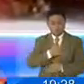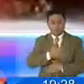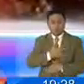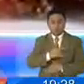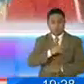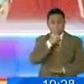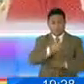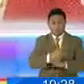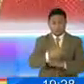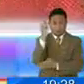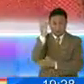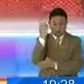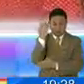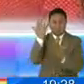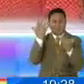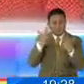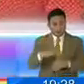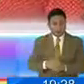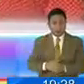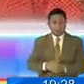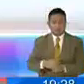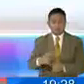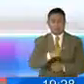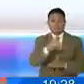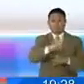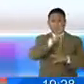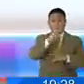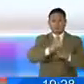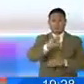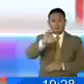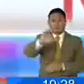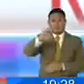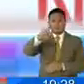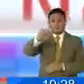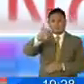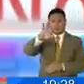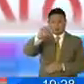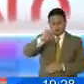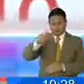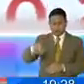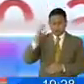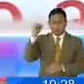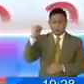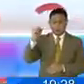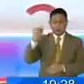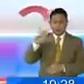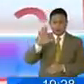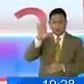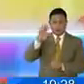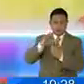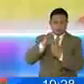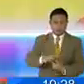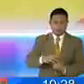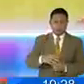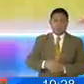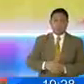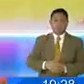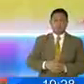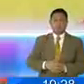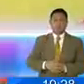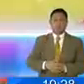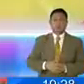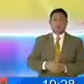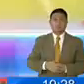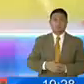la medida, que para la dirigente Katy Betancourt, los derechos de los comuneros han sido violentados por los desalojos. Estado de excepción,